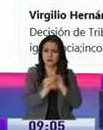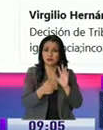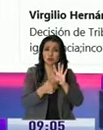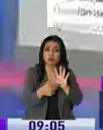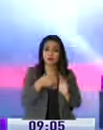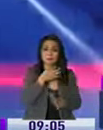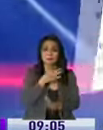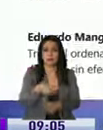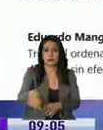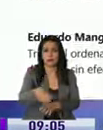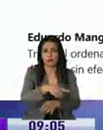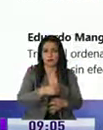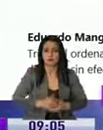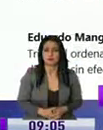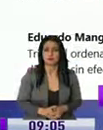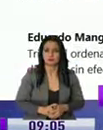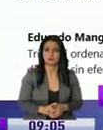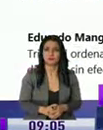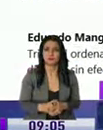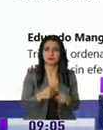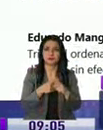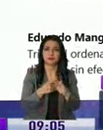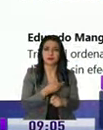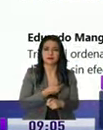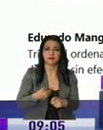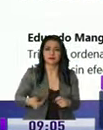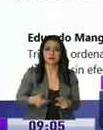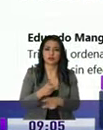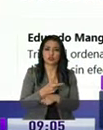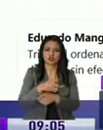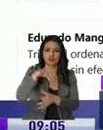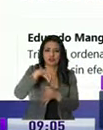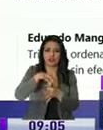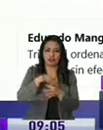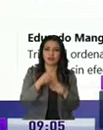del miedo al poder. Mientras que el ex presidente del Consejo